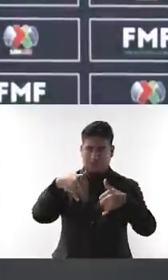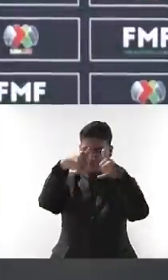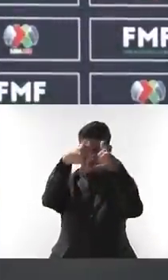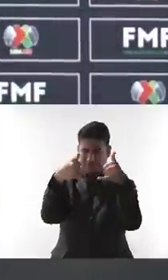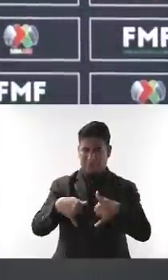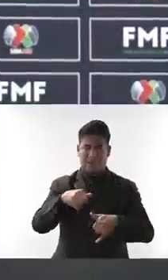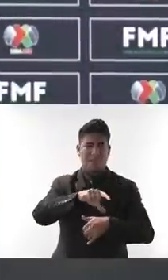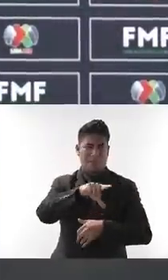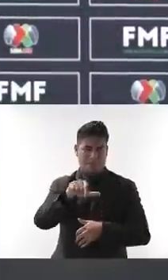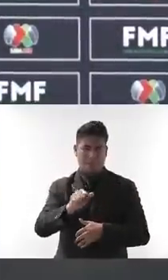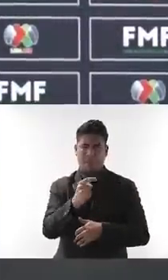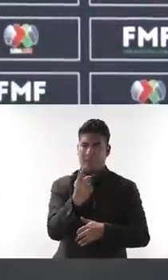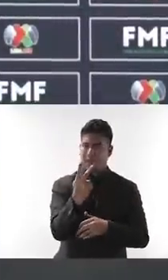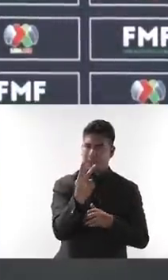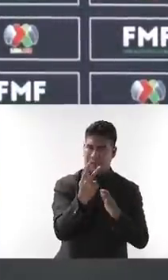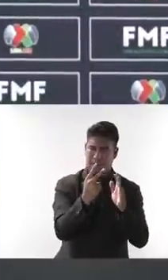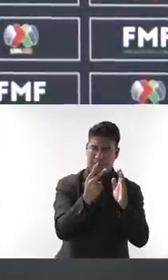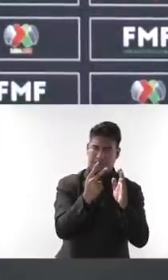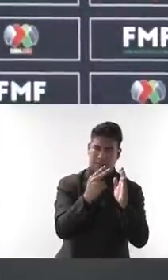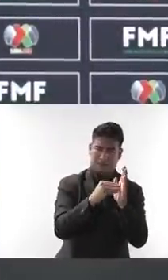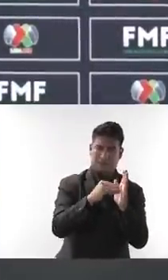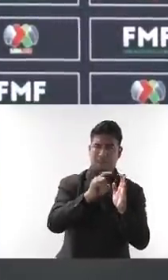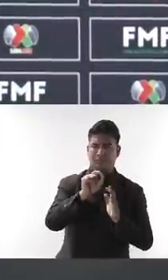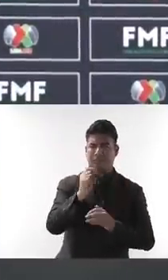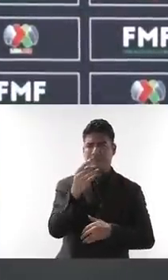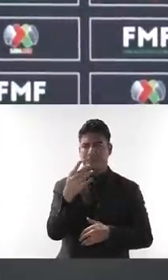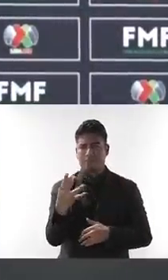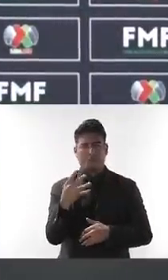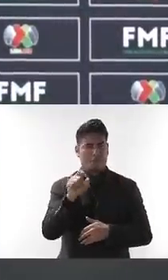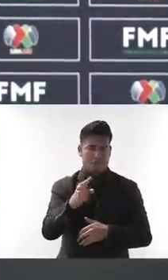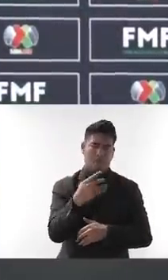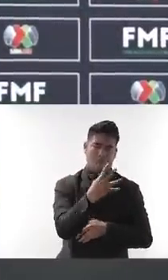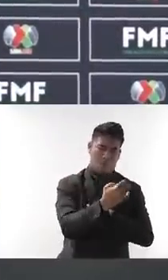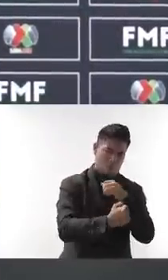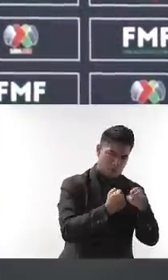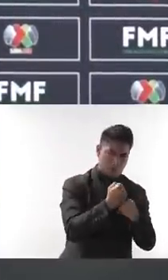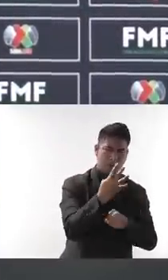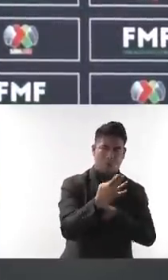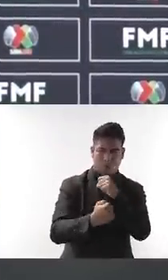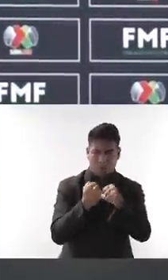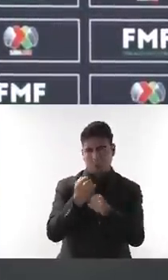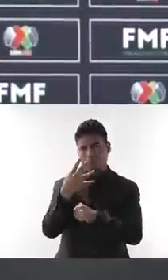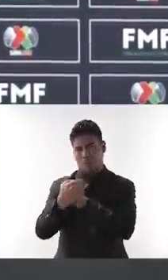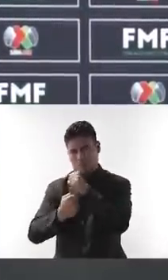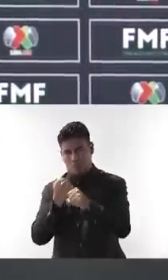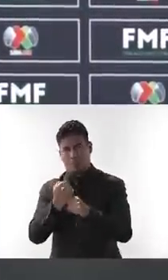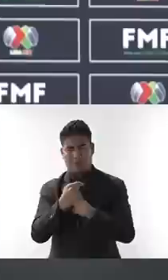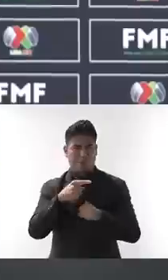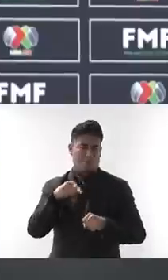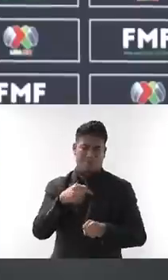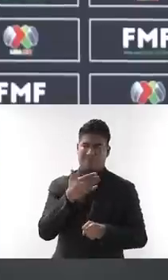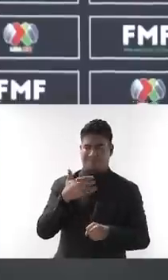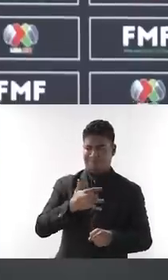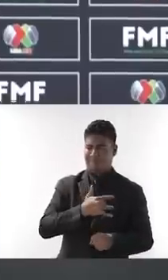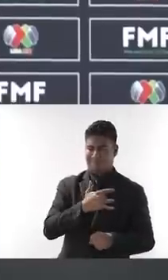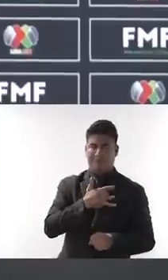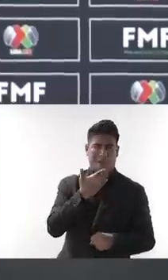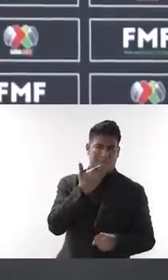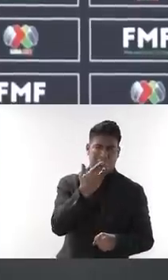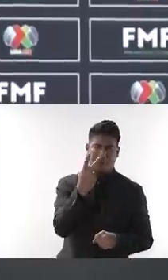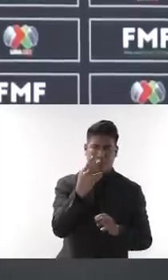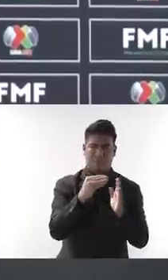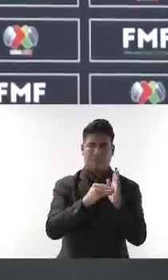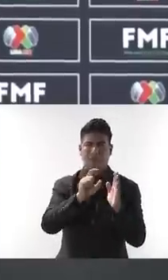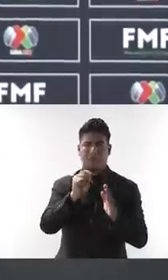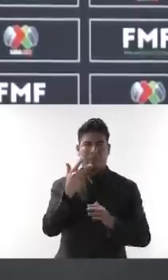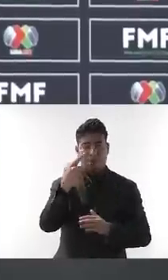2024, recordar que estos torneos cada 4 años, el siguiente, como bien dice, sería el 28, me parece que hay que irnos por partes. Hoy tenemos